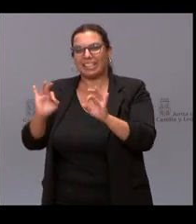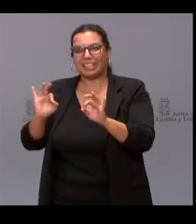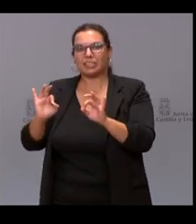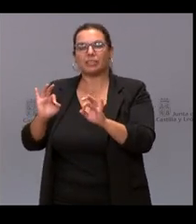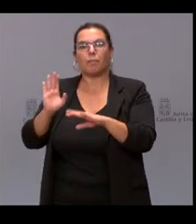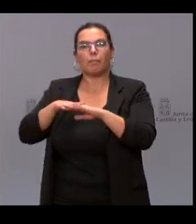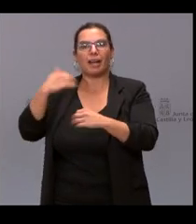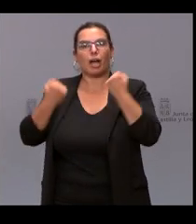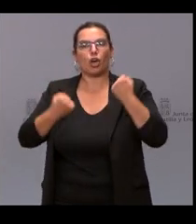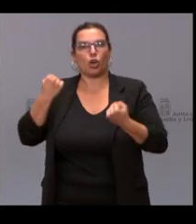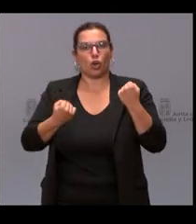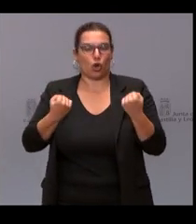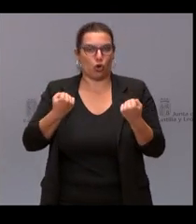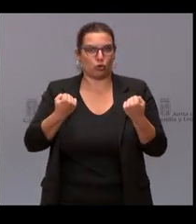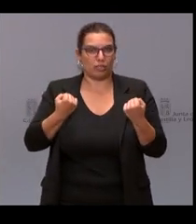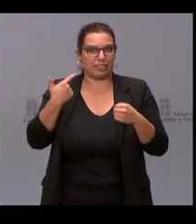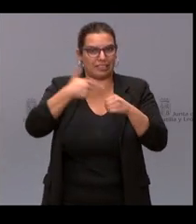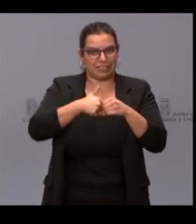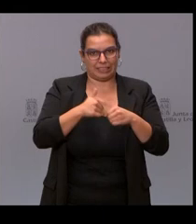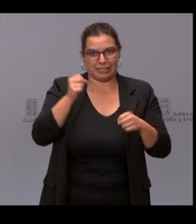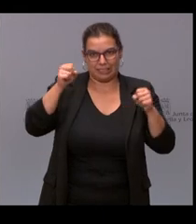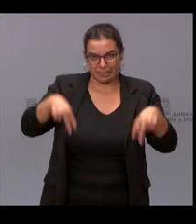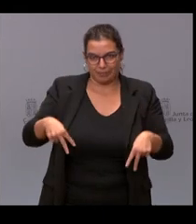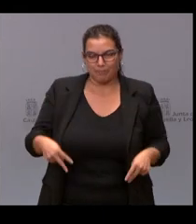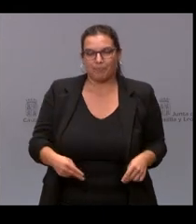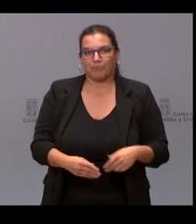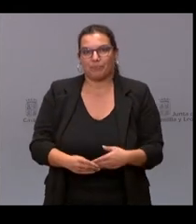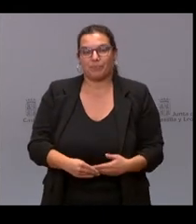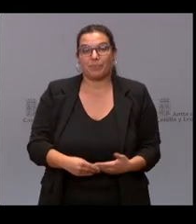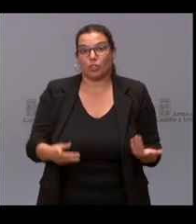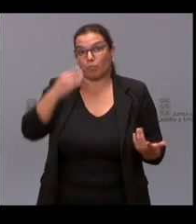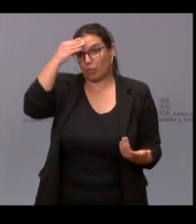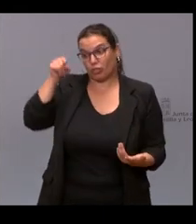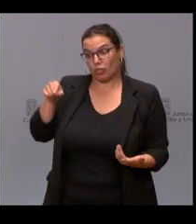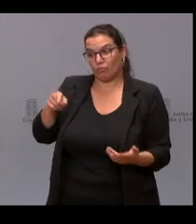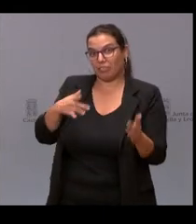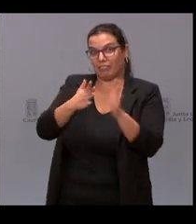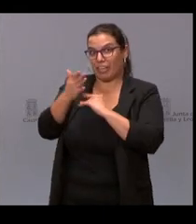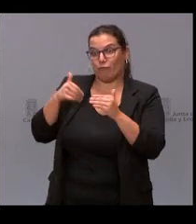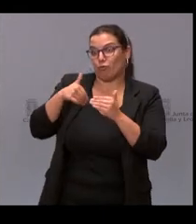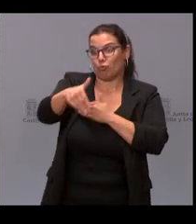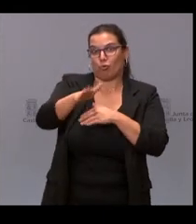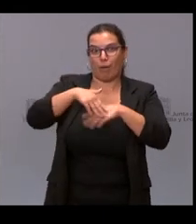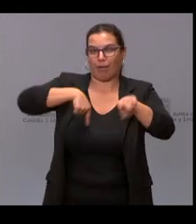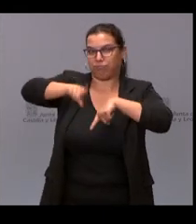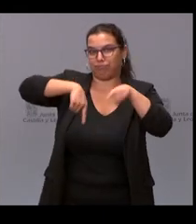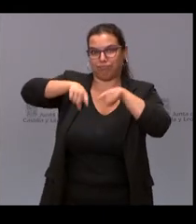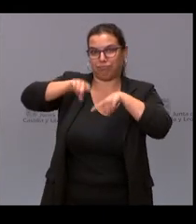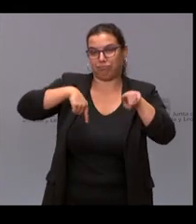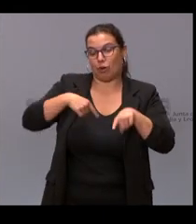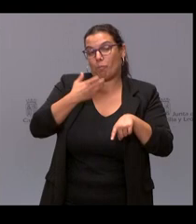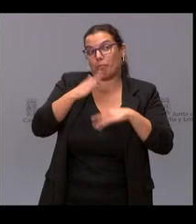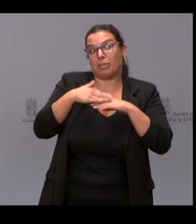para vehículos no convencionales. Yo creo que es el futuro de la movilidad o una de las líneas de